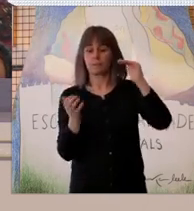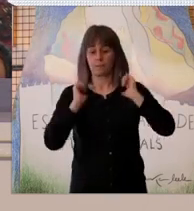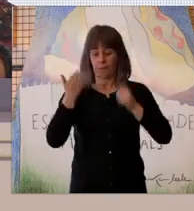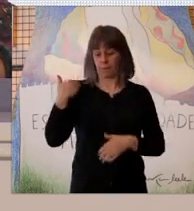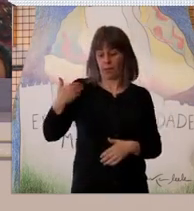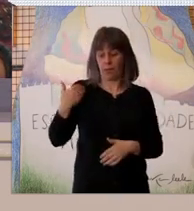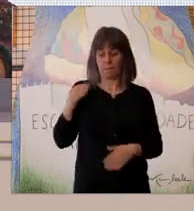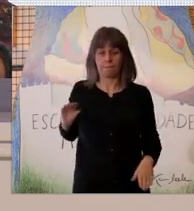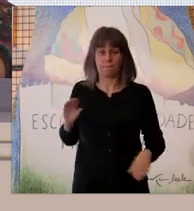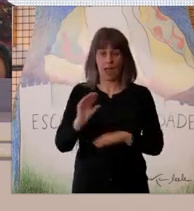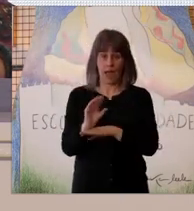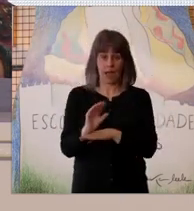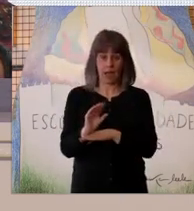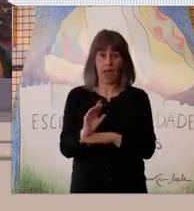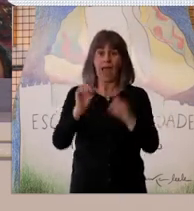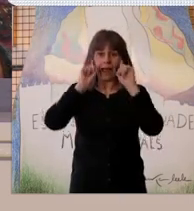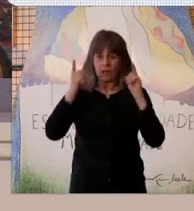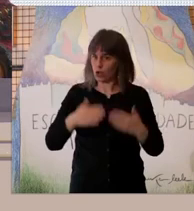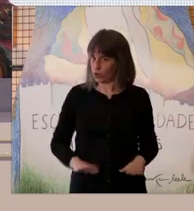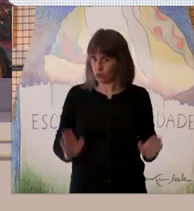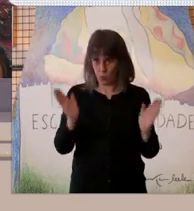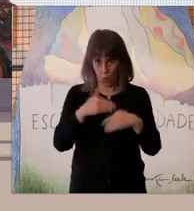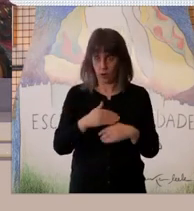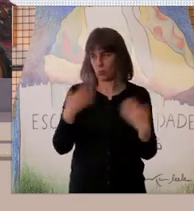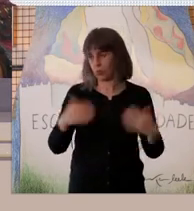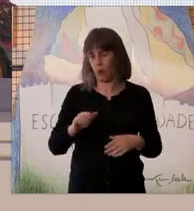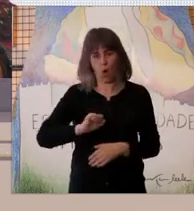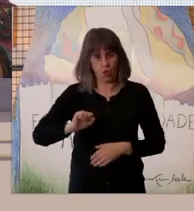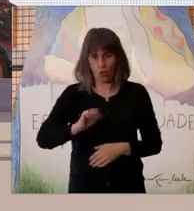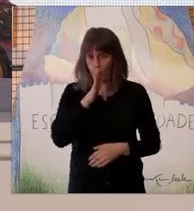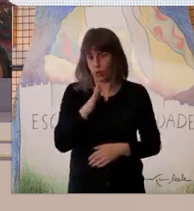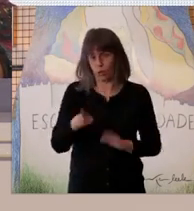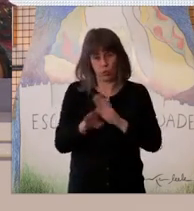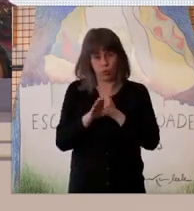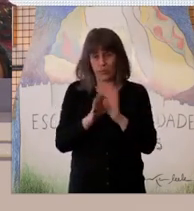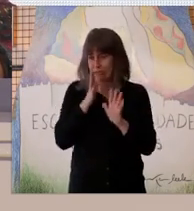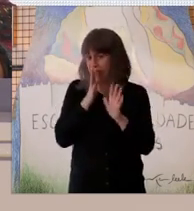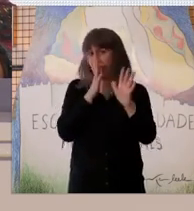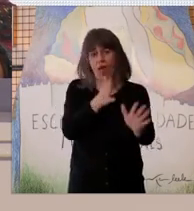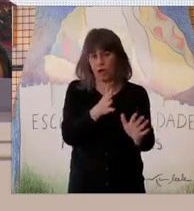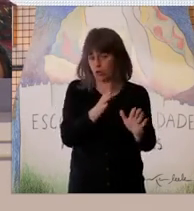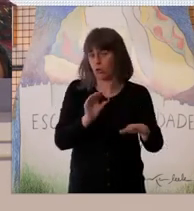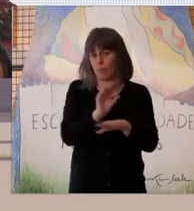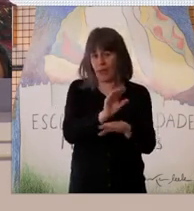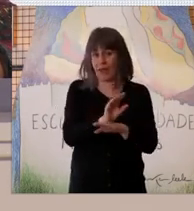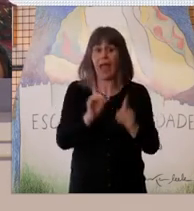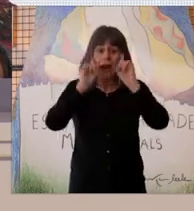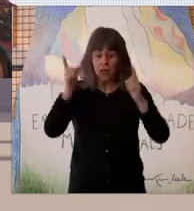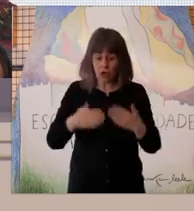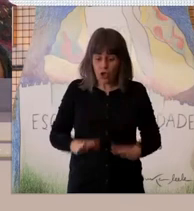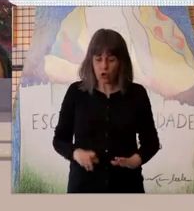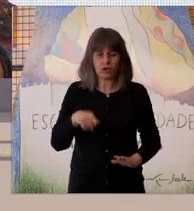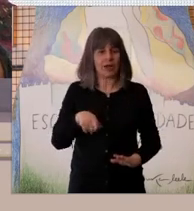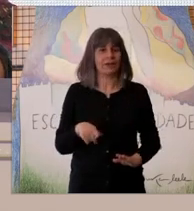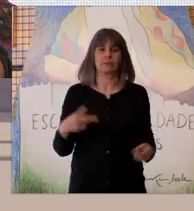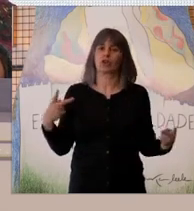si no tienes hijos ahí lo tiene jodidísimo porque vas a seguir siendo la becaria 10 años más y si tienes hijos ahí ya entonces cortamos ya